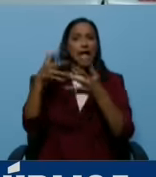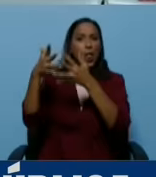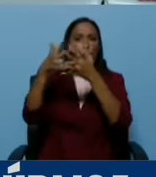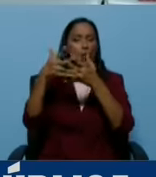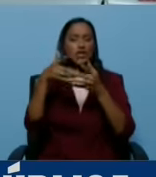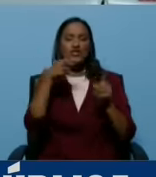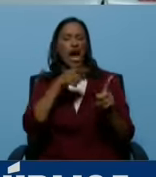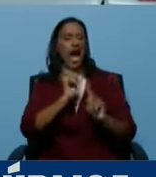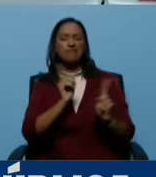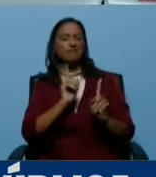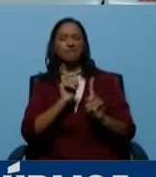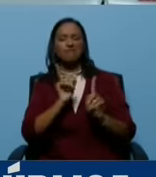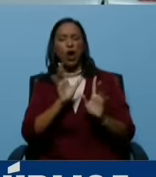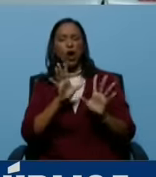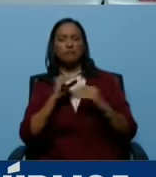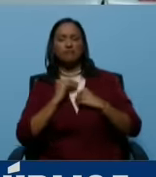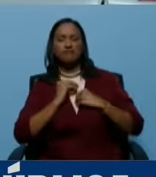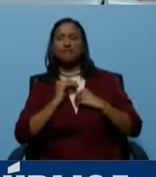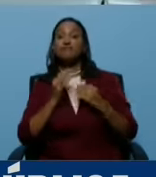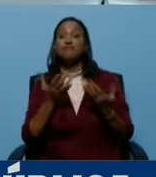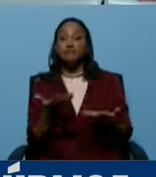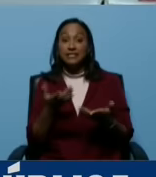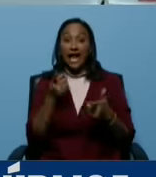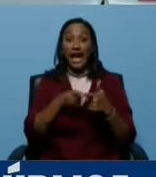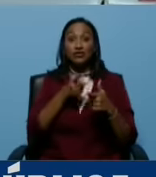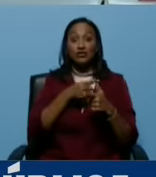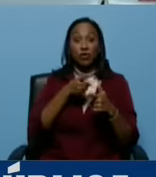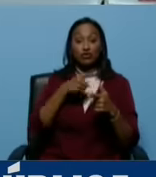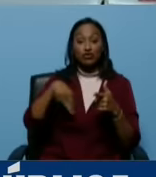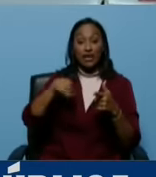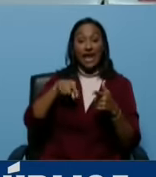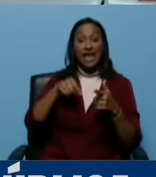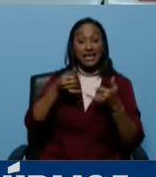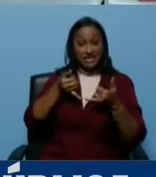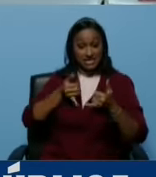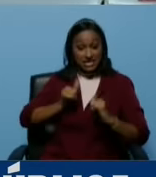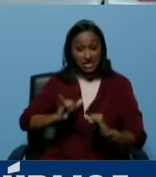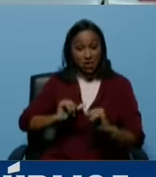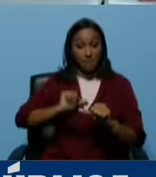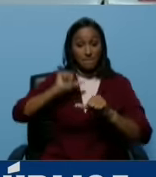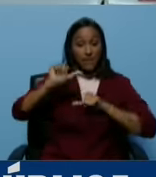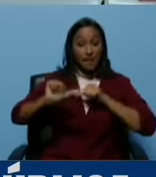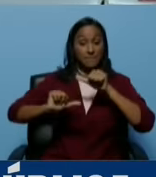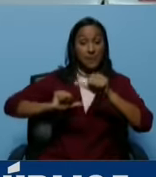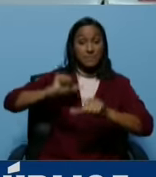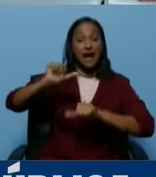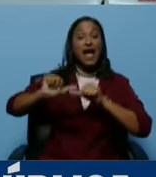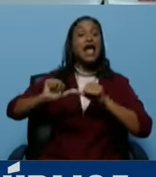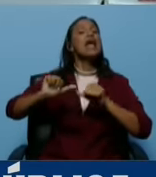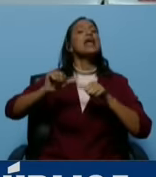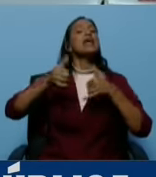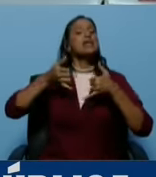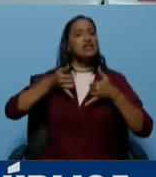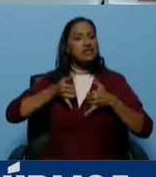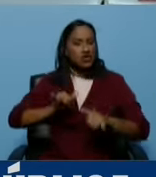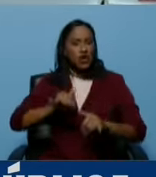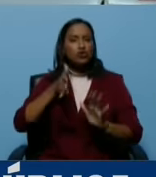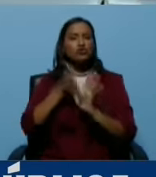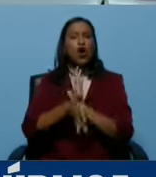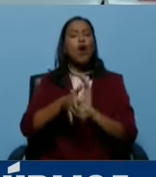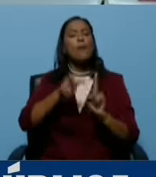a estos bebés, hijos de Mussolini, de Pinochet, de Stroessner, de